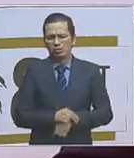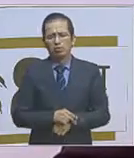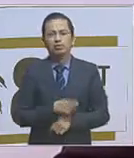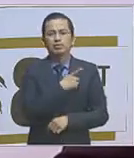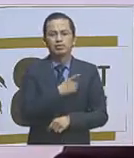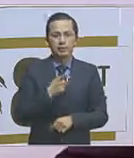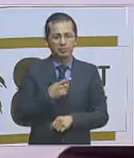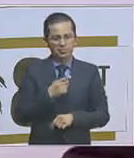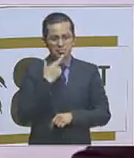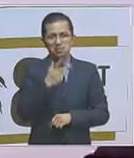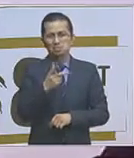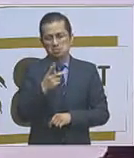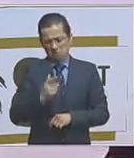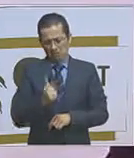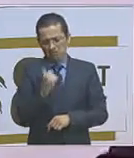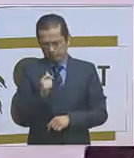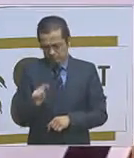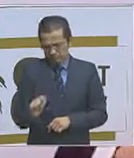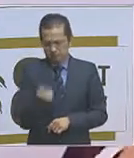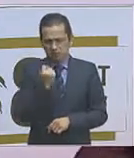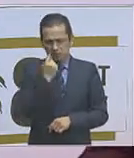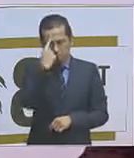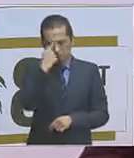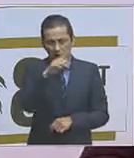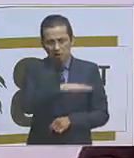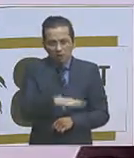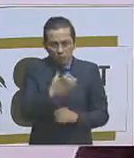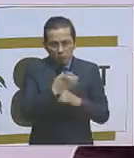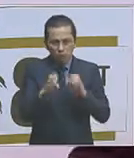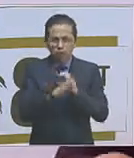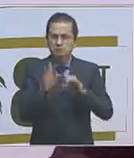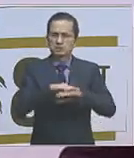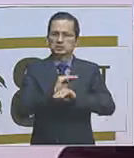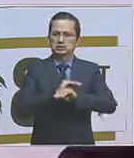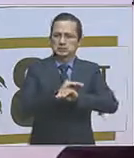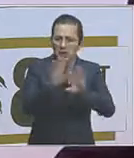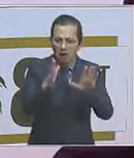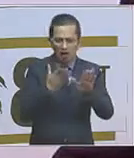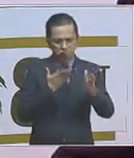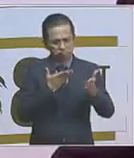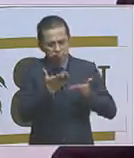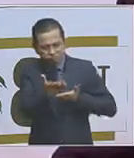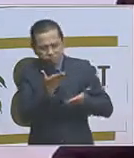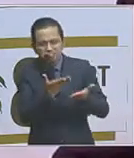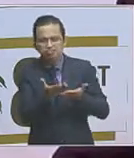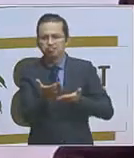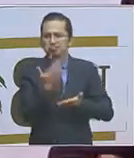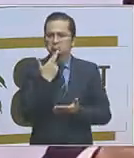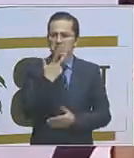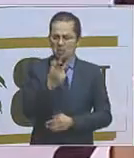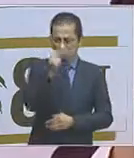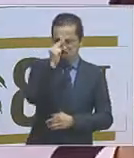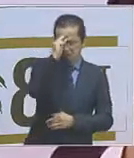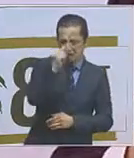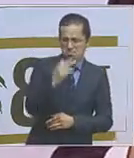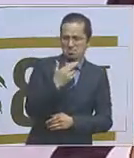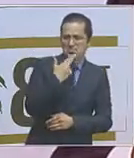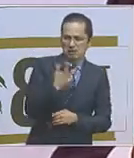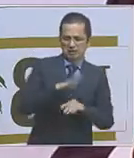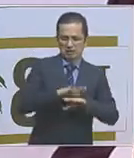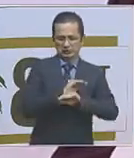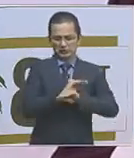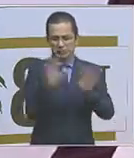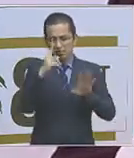para encontrar respuestas claras e intercambios inteligentes para ser mejor gobierno y para fortalecer